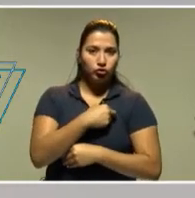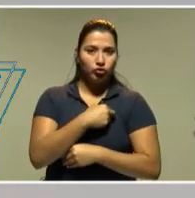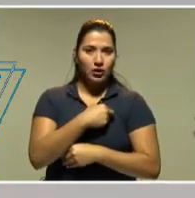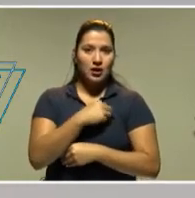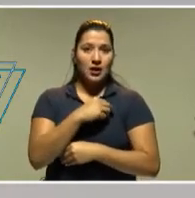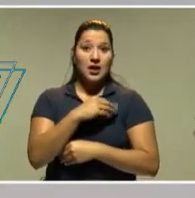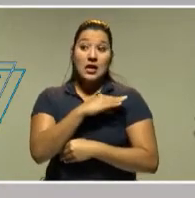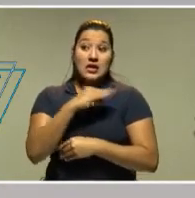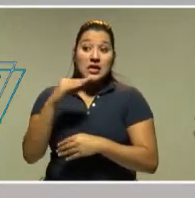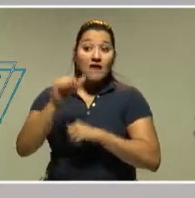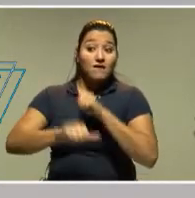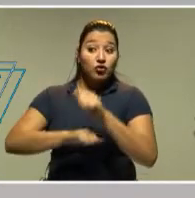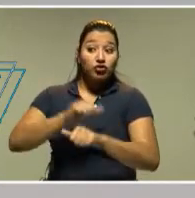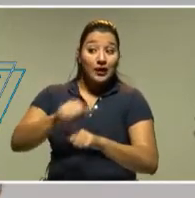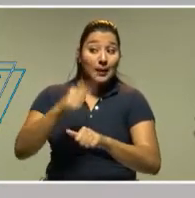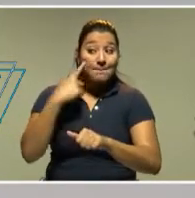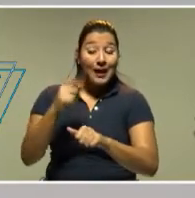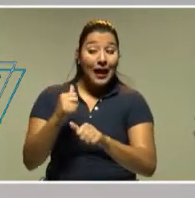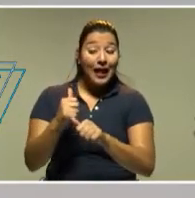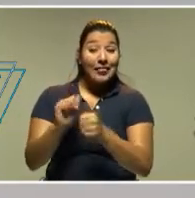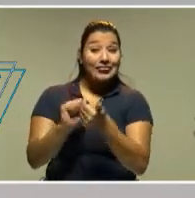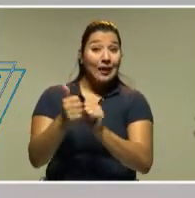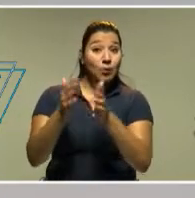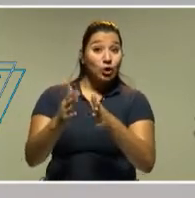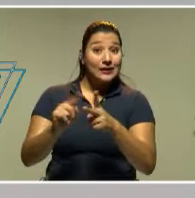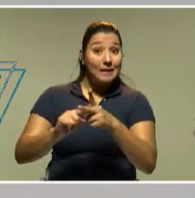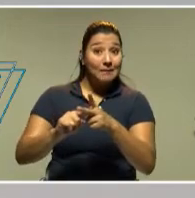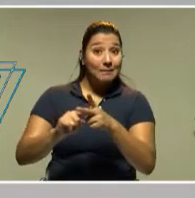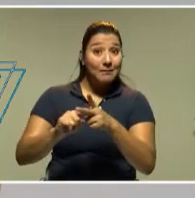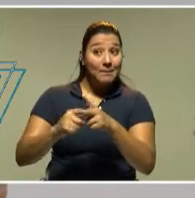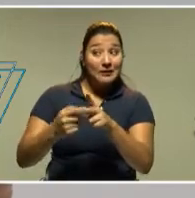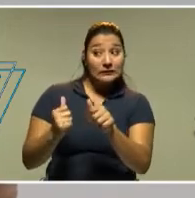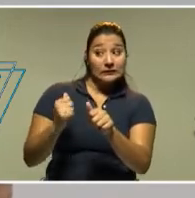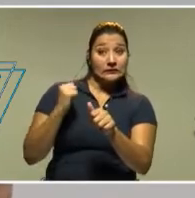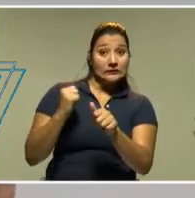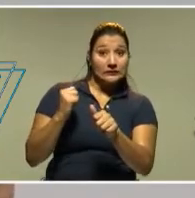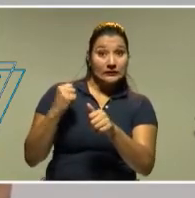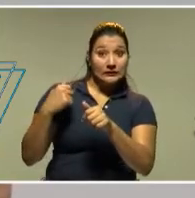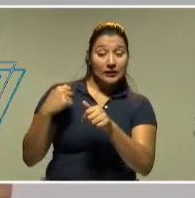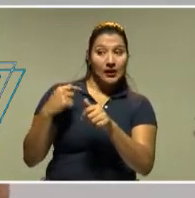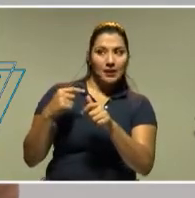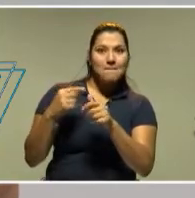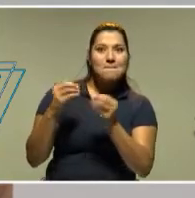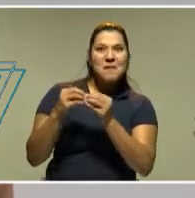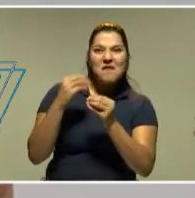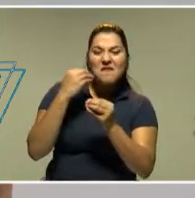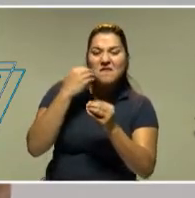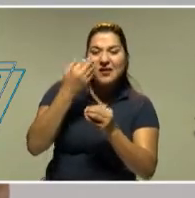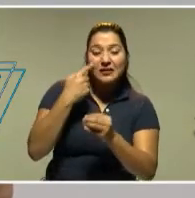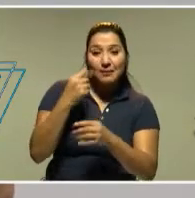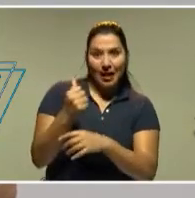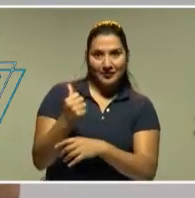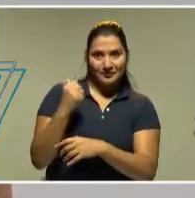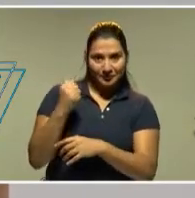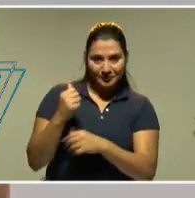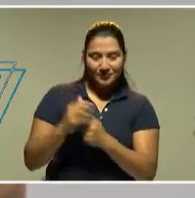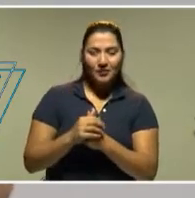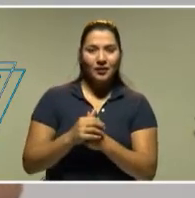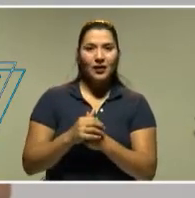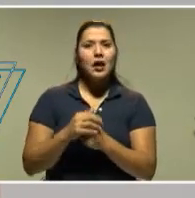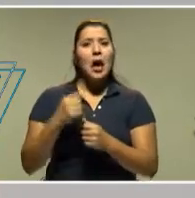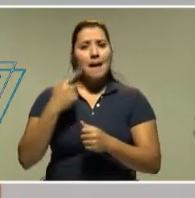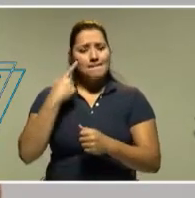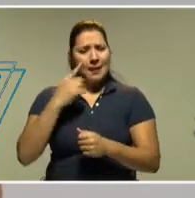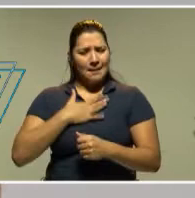más fácil para los deportistas. A mí me costó, pero yo sé que ahora lo van a ver el boxeo, los patrocinadores, el